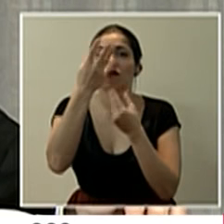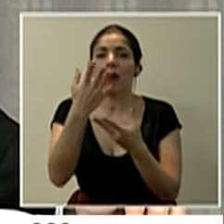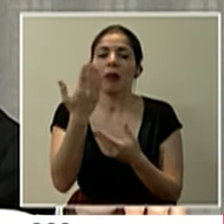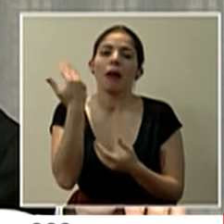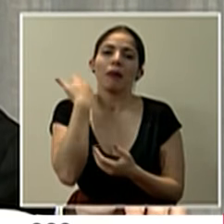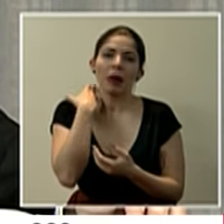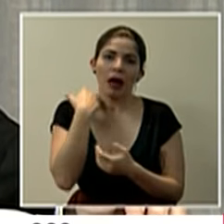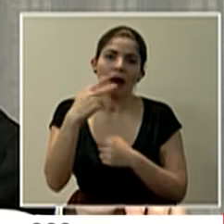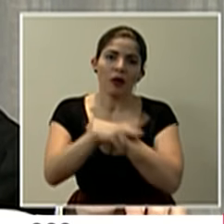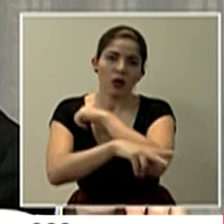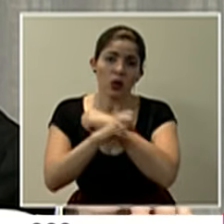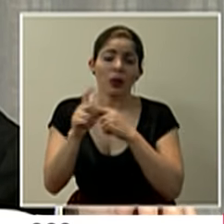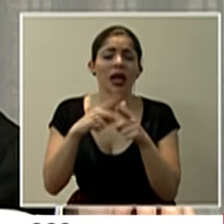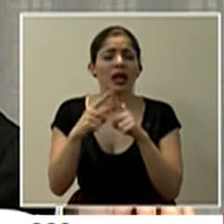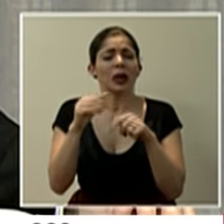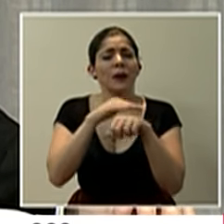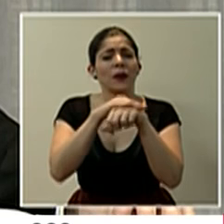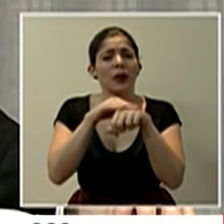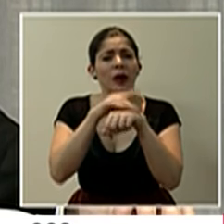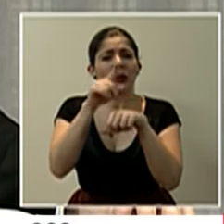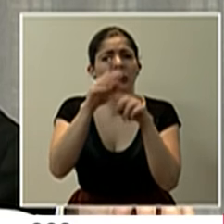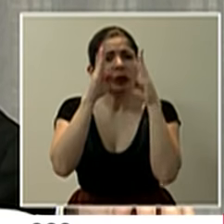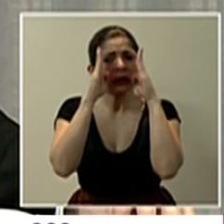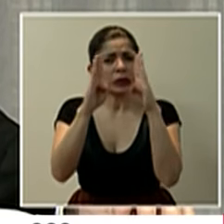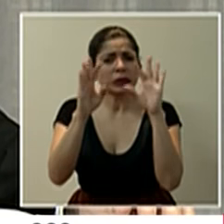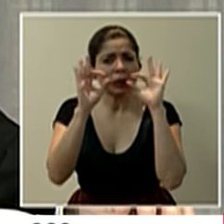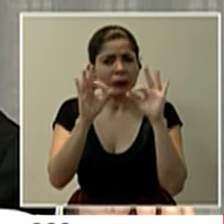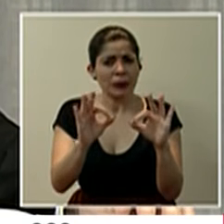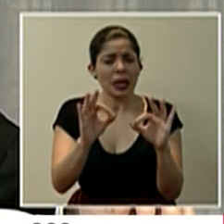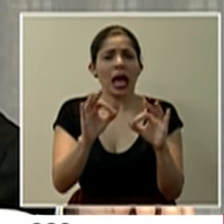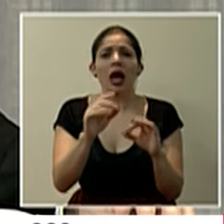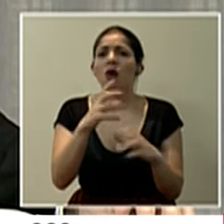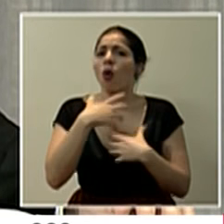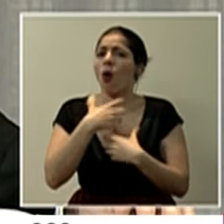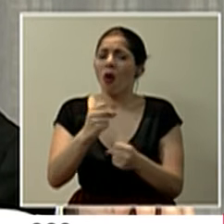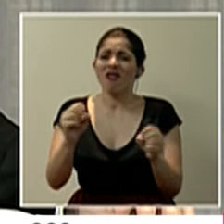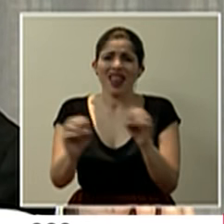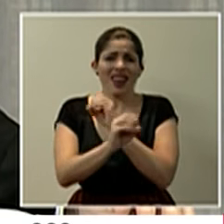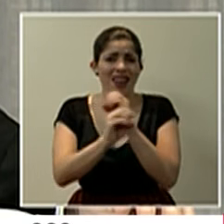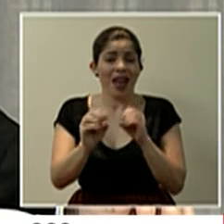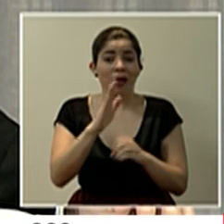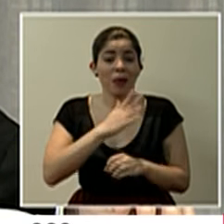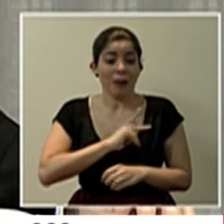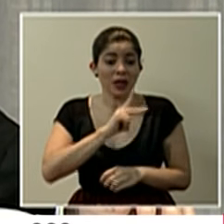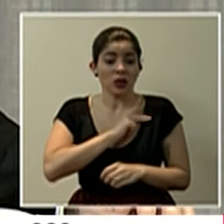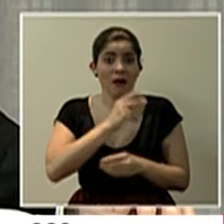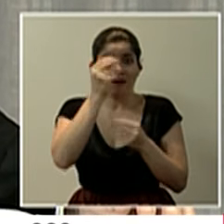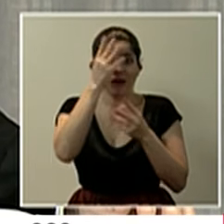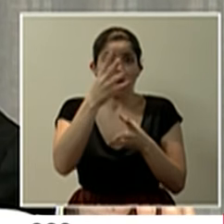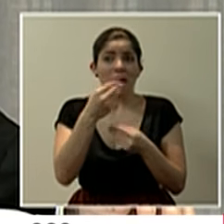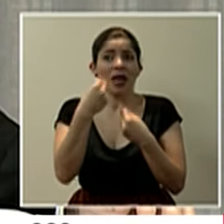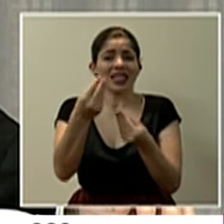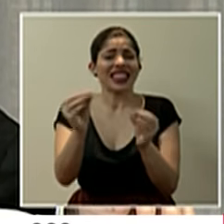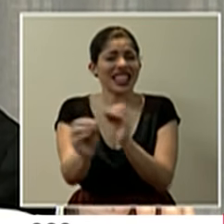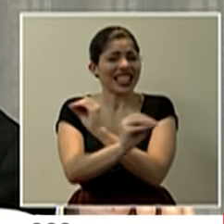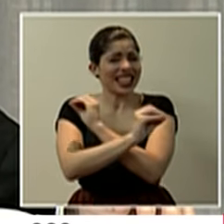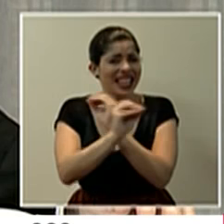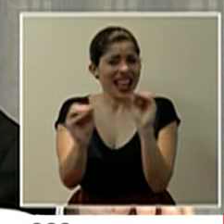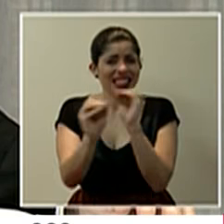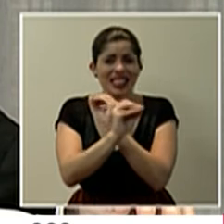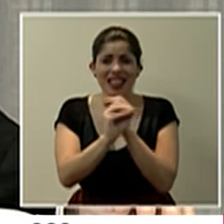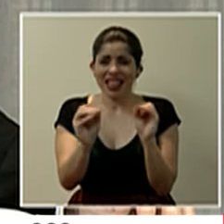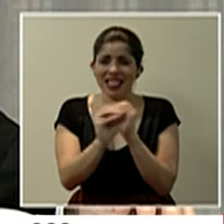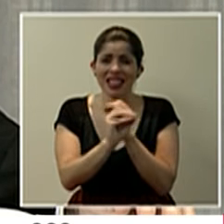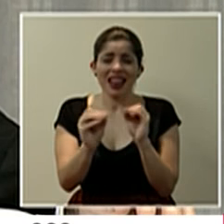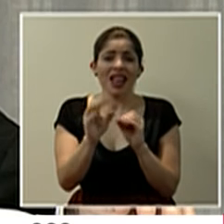Entonces, les pedimos que por favor estén muy atentos, que sean desconfiados y que no le den sus datos personales a nadie, datos